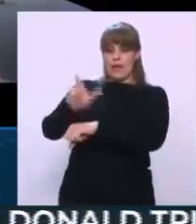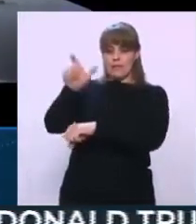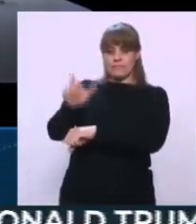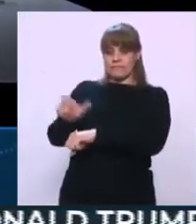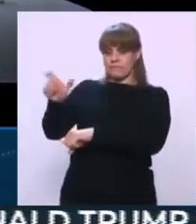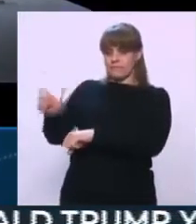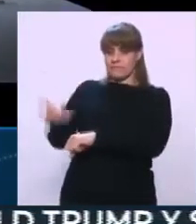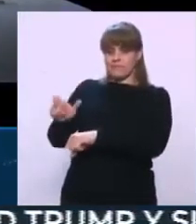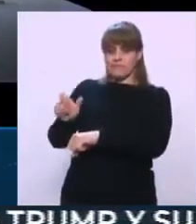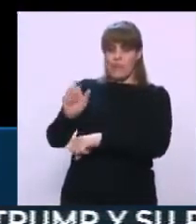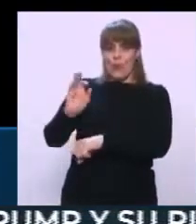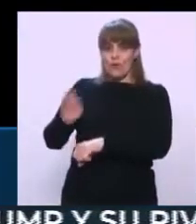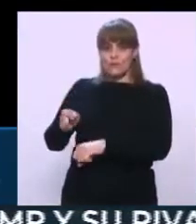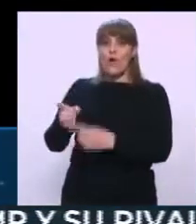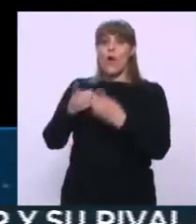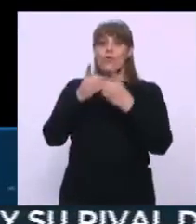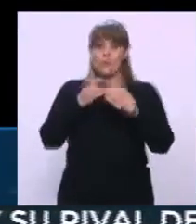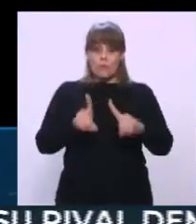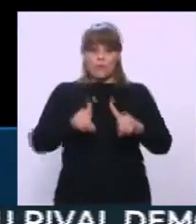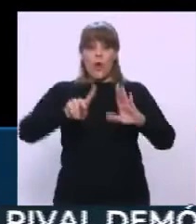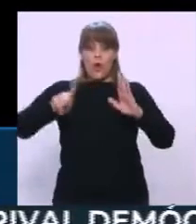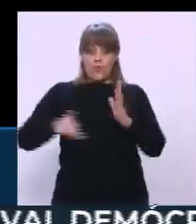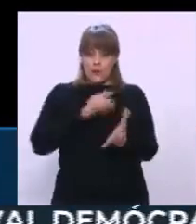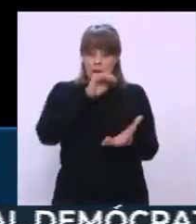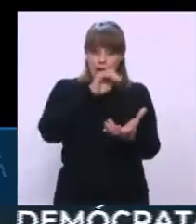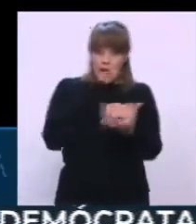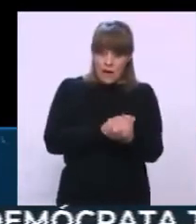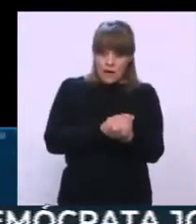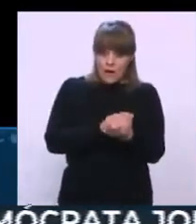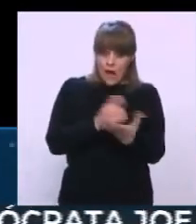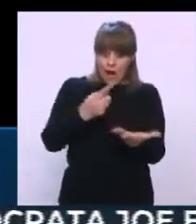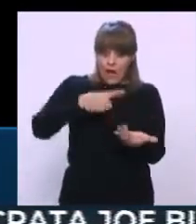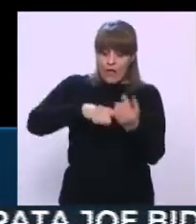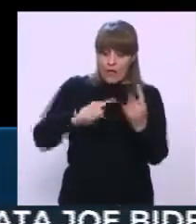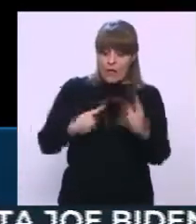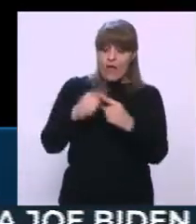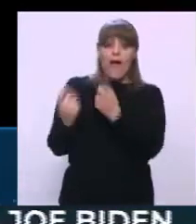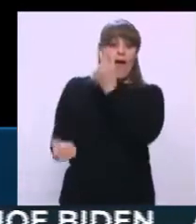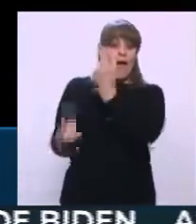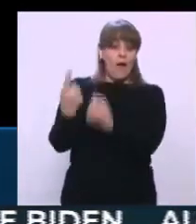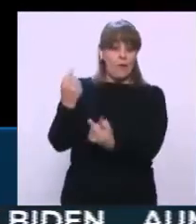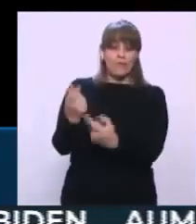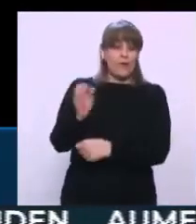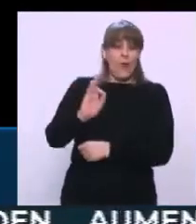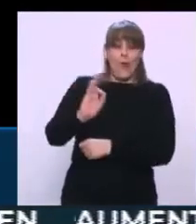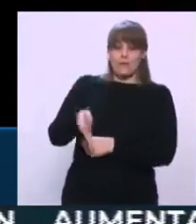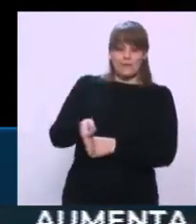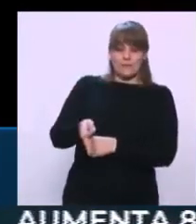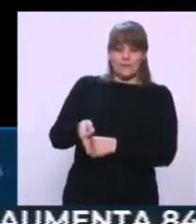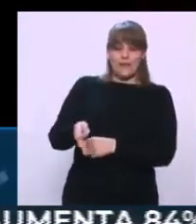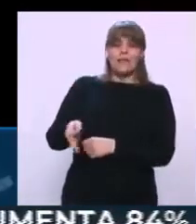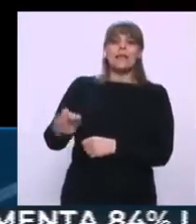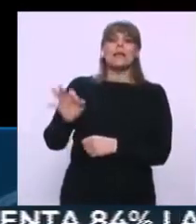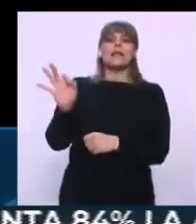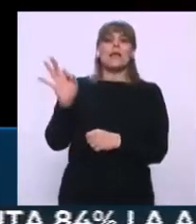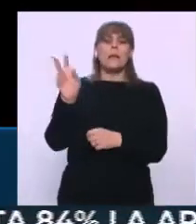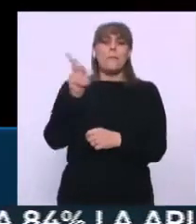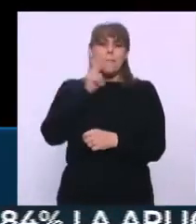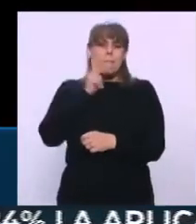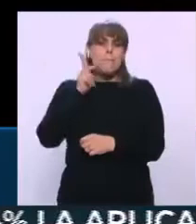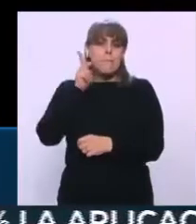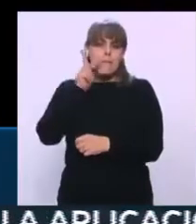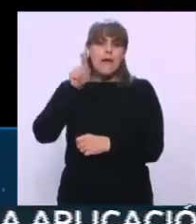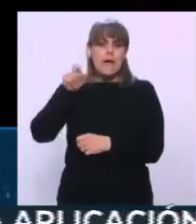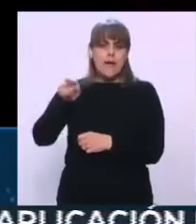también los divorciados vueltos a casar al interior de la Iglesia. Es decir, a pesar de que el Papa sea